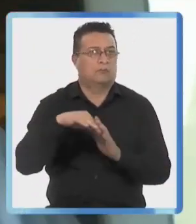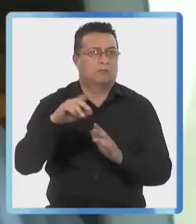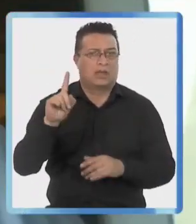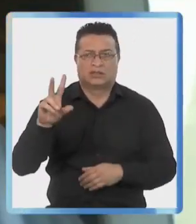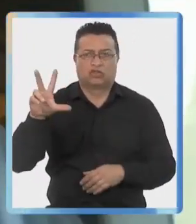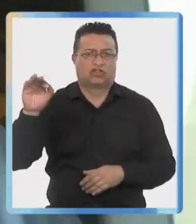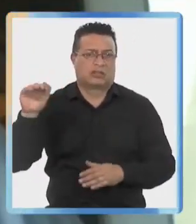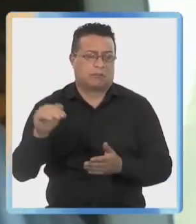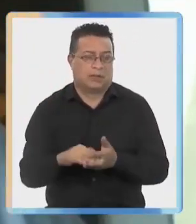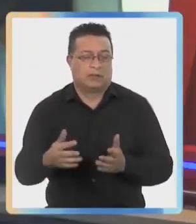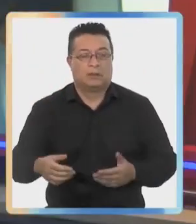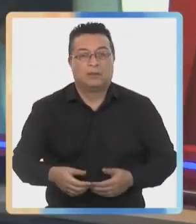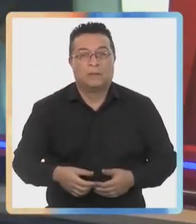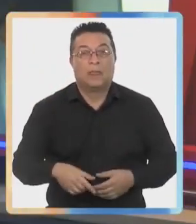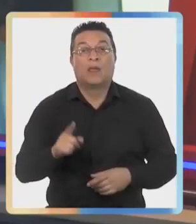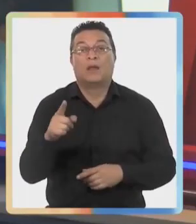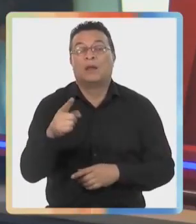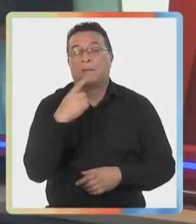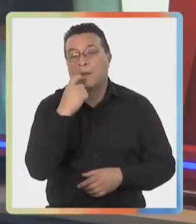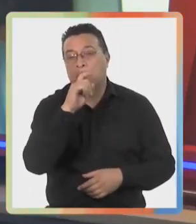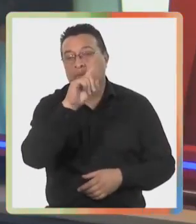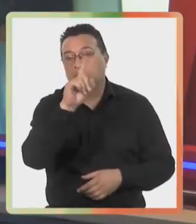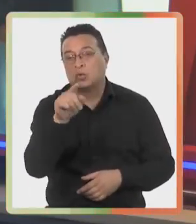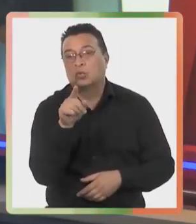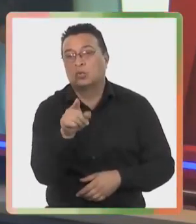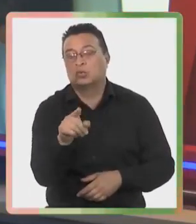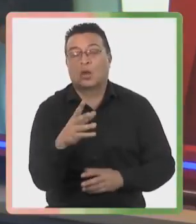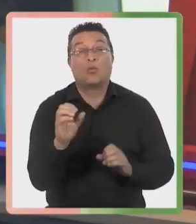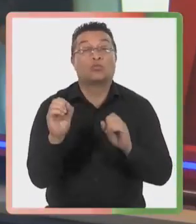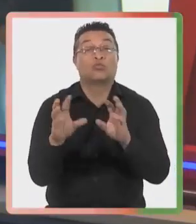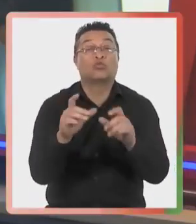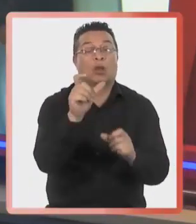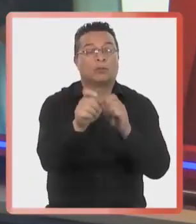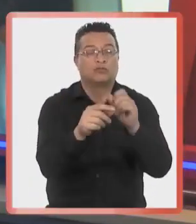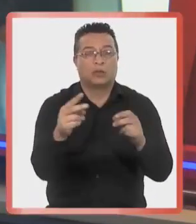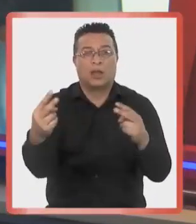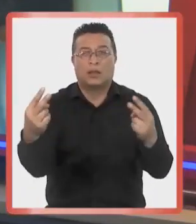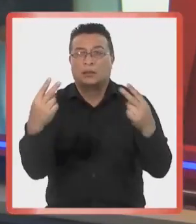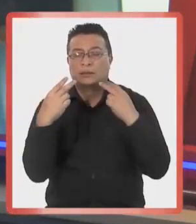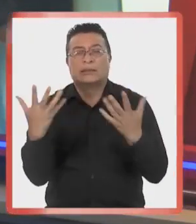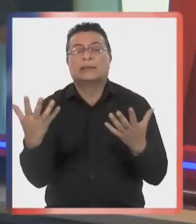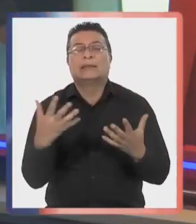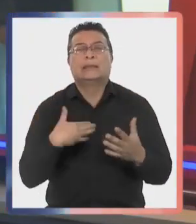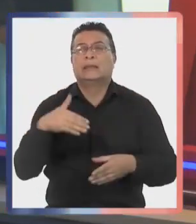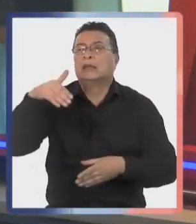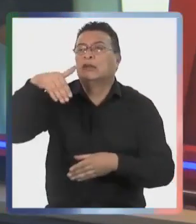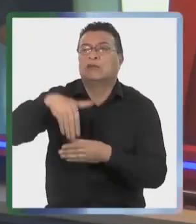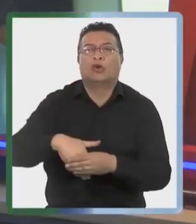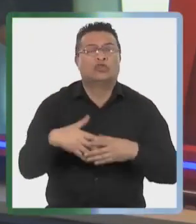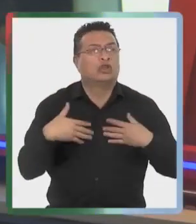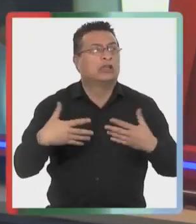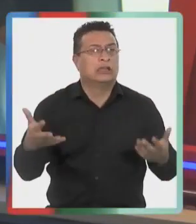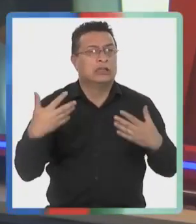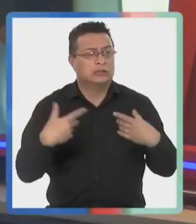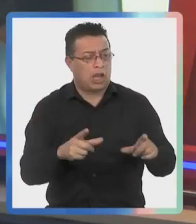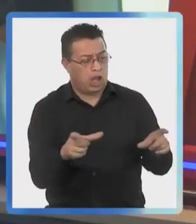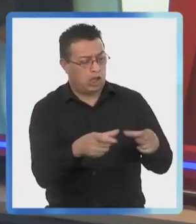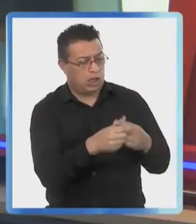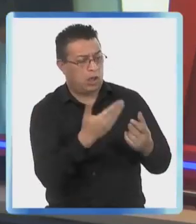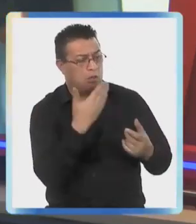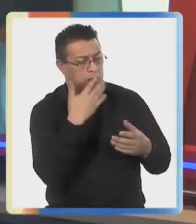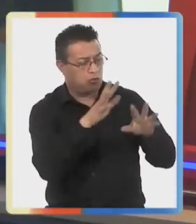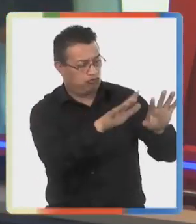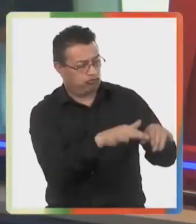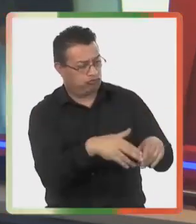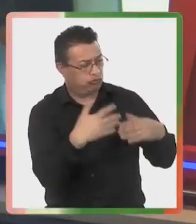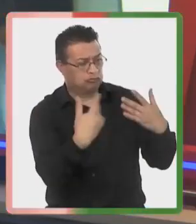de 180.000 pesos. Lo otro que me gustaría preguntarle, bueno, mucha de la gente que lo está viendo dice, ¿pero qué voy a elegir yo? Si ya hay una comisión de expertos que